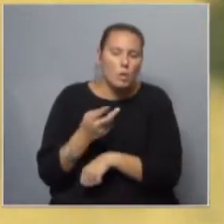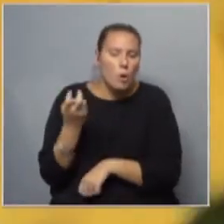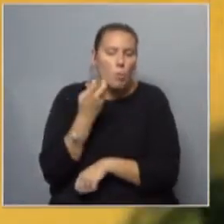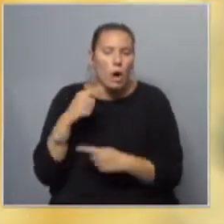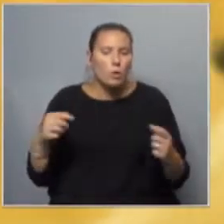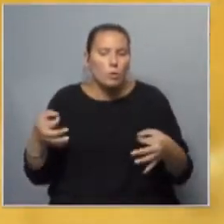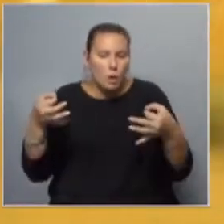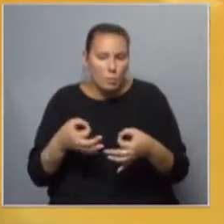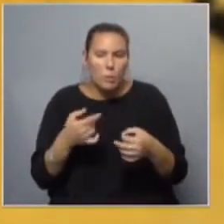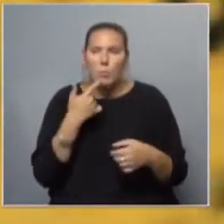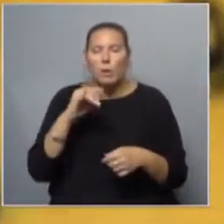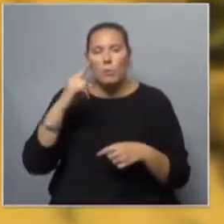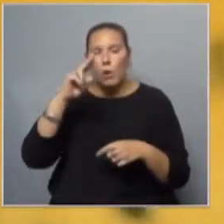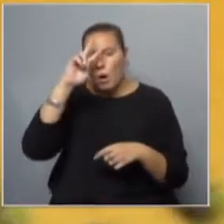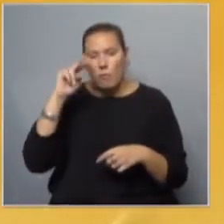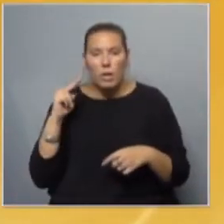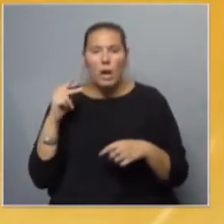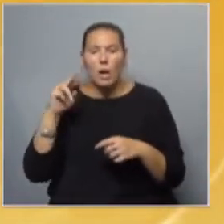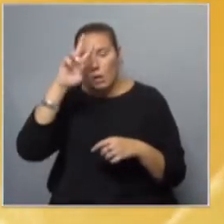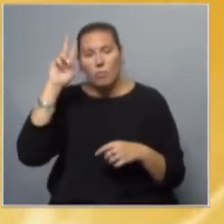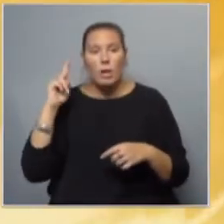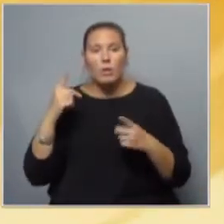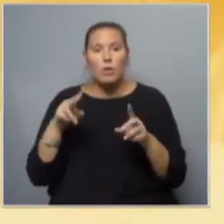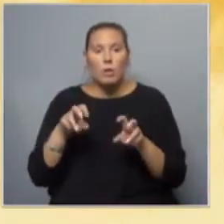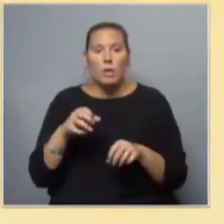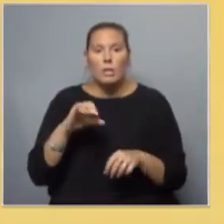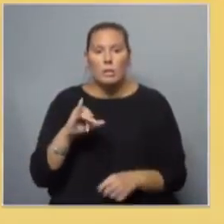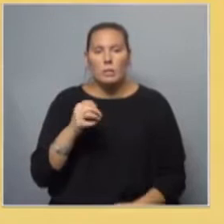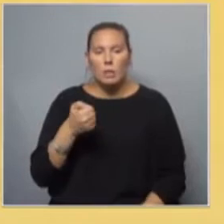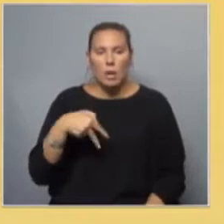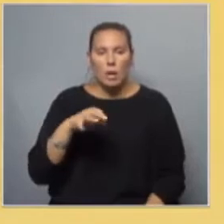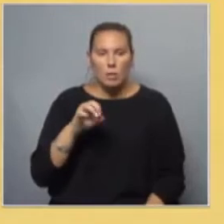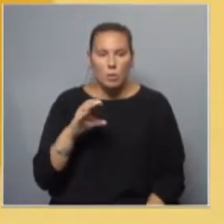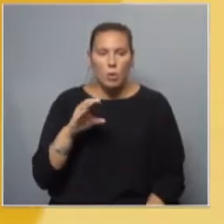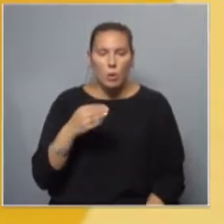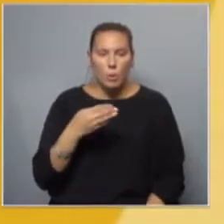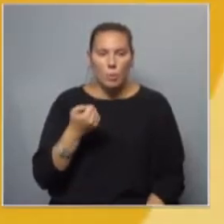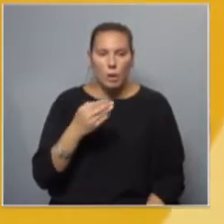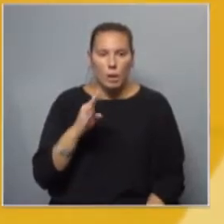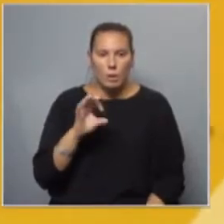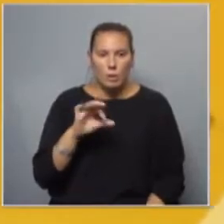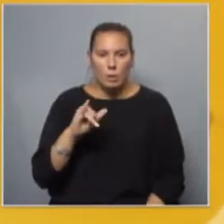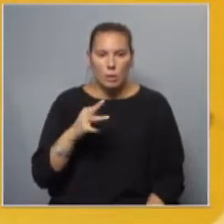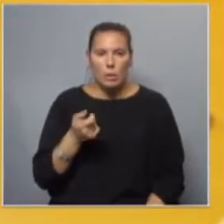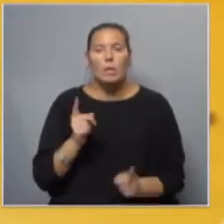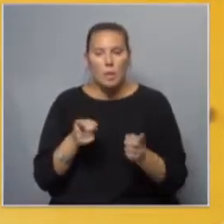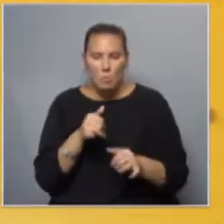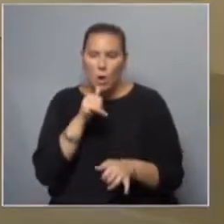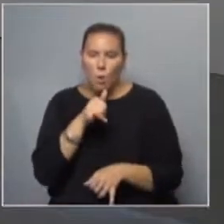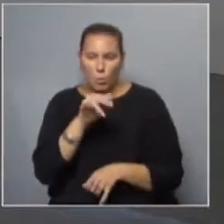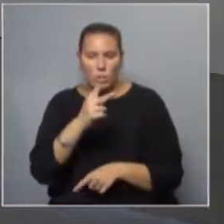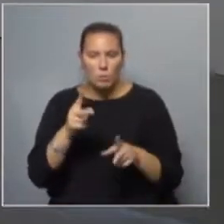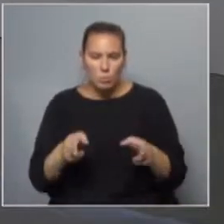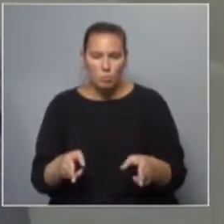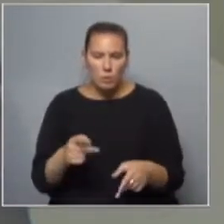específicos, por ejemplo en verano los parámetros vinculados a las cianobacterias, ¿no? nos lo cuenta también en la segunda parte del